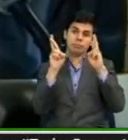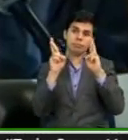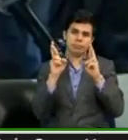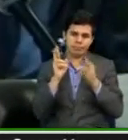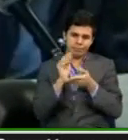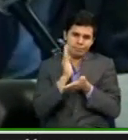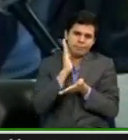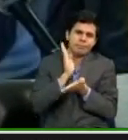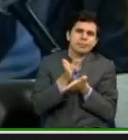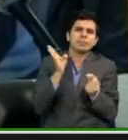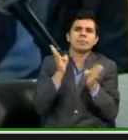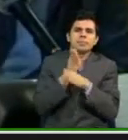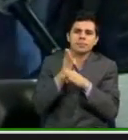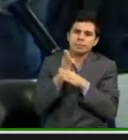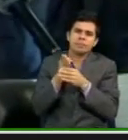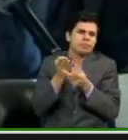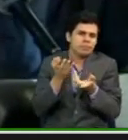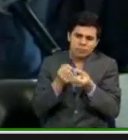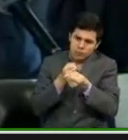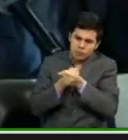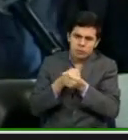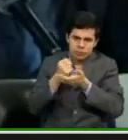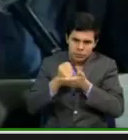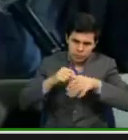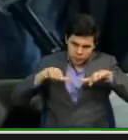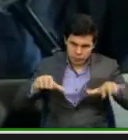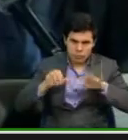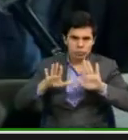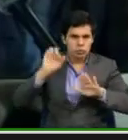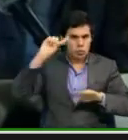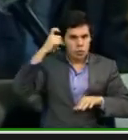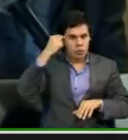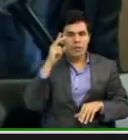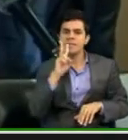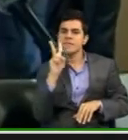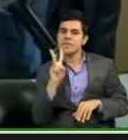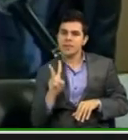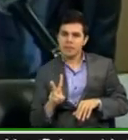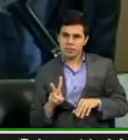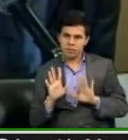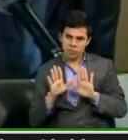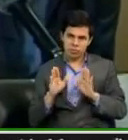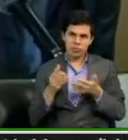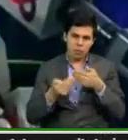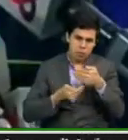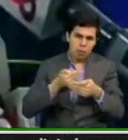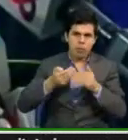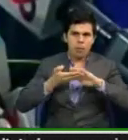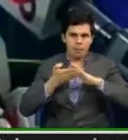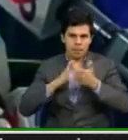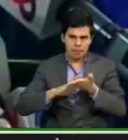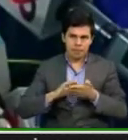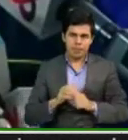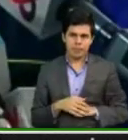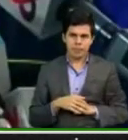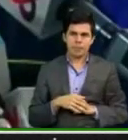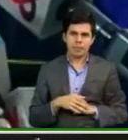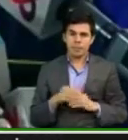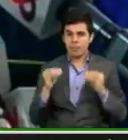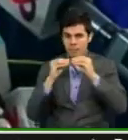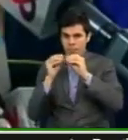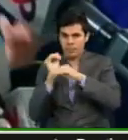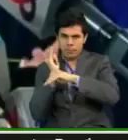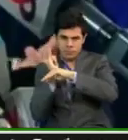afecte en el apoyo que ha prestado siempre el gobierno de Venezuela en el proceso de paz. Entre tanto, el Instituto